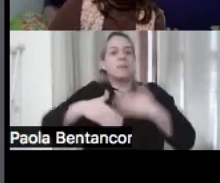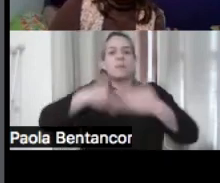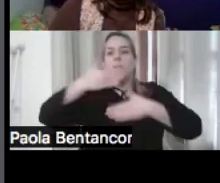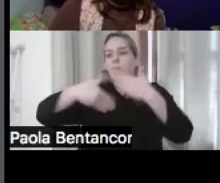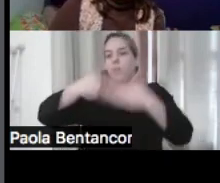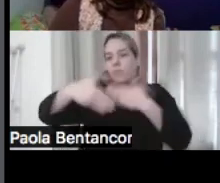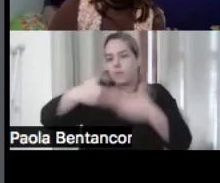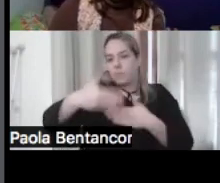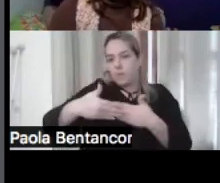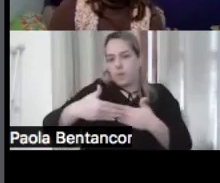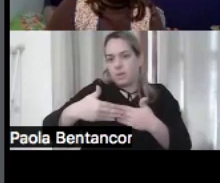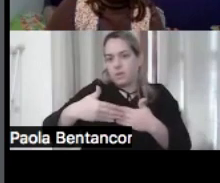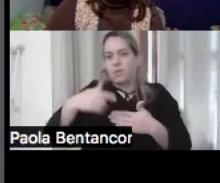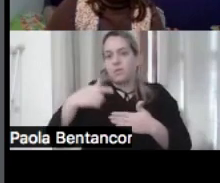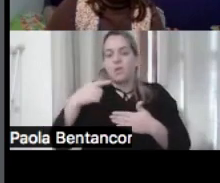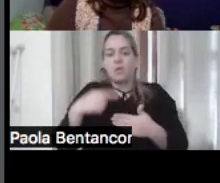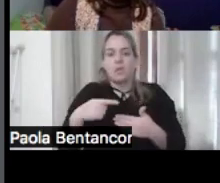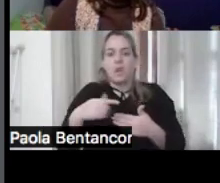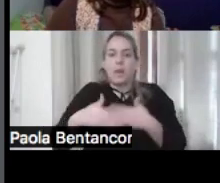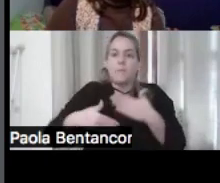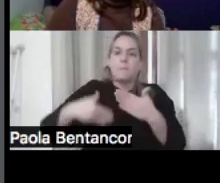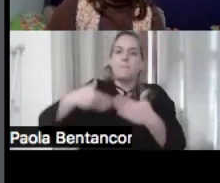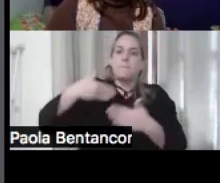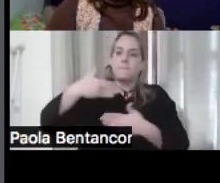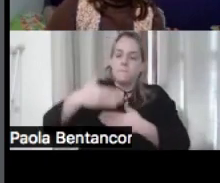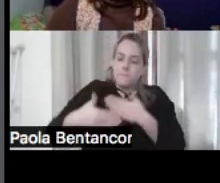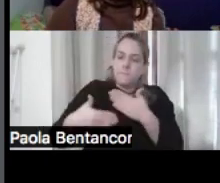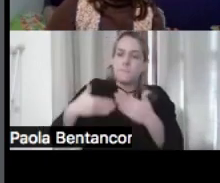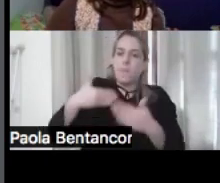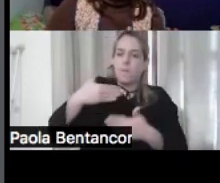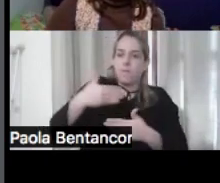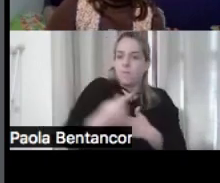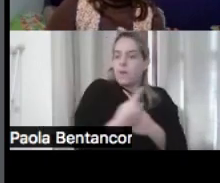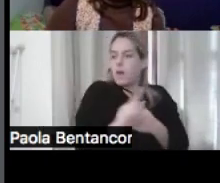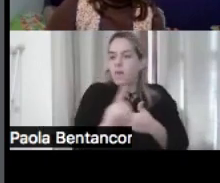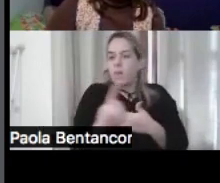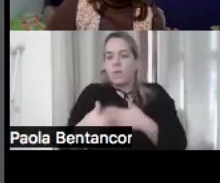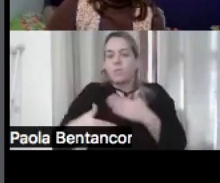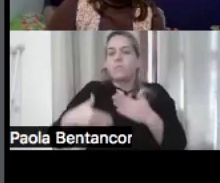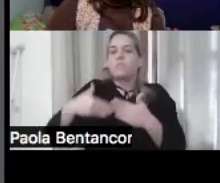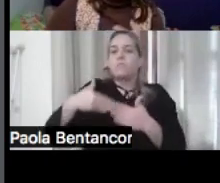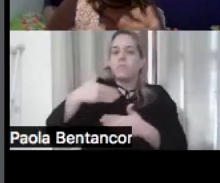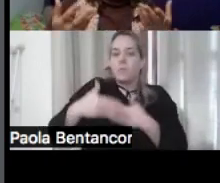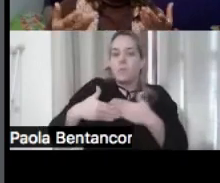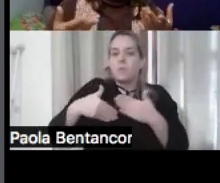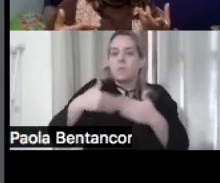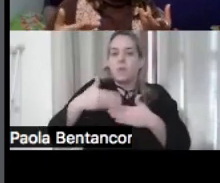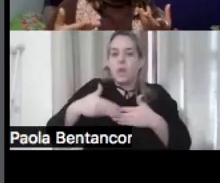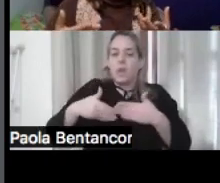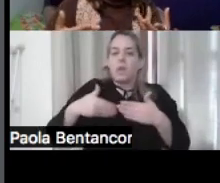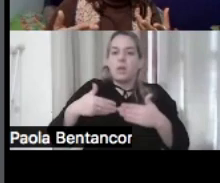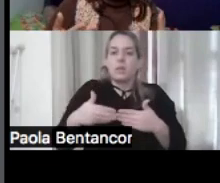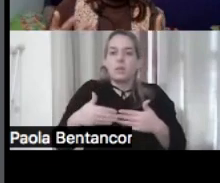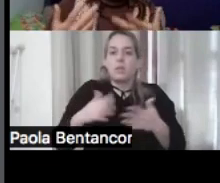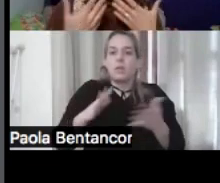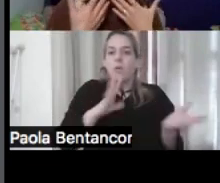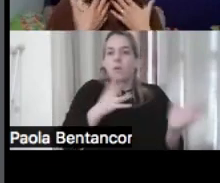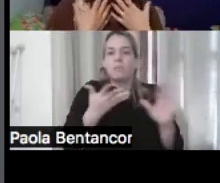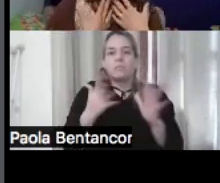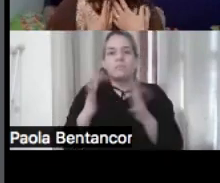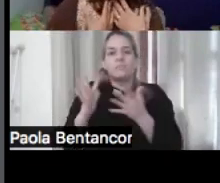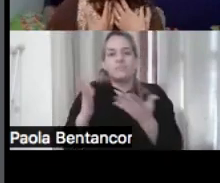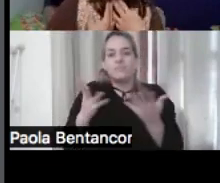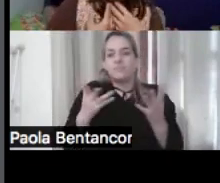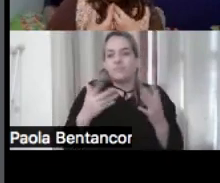donde se va a ver afectada la capacidad de movimiento, puede haber dificultades para el desplazamiento, para la